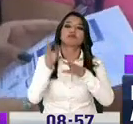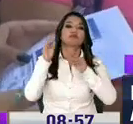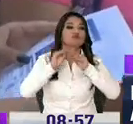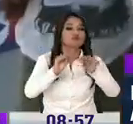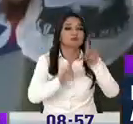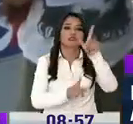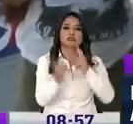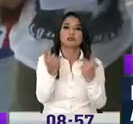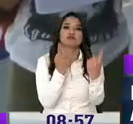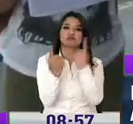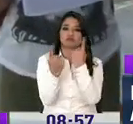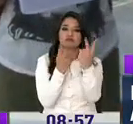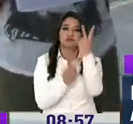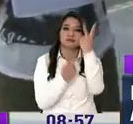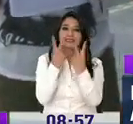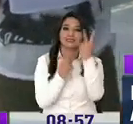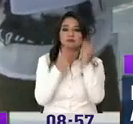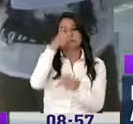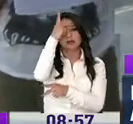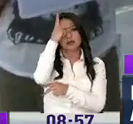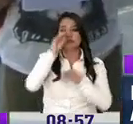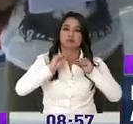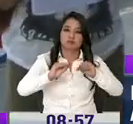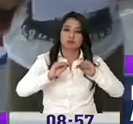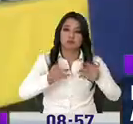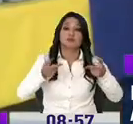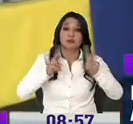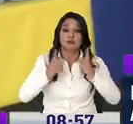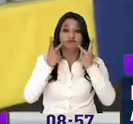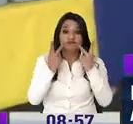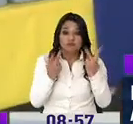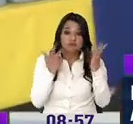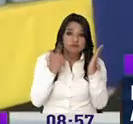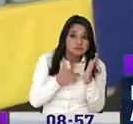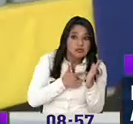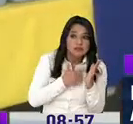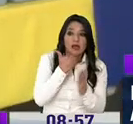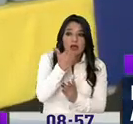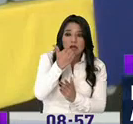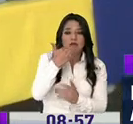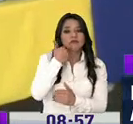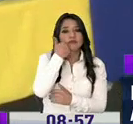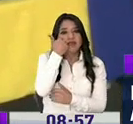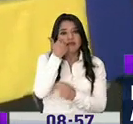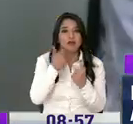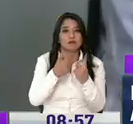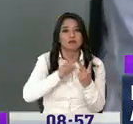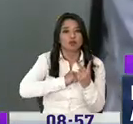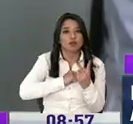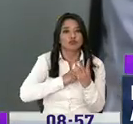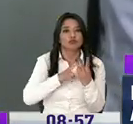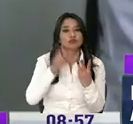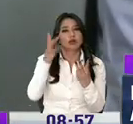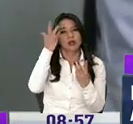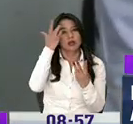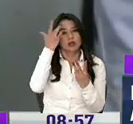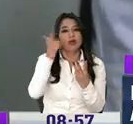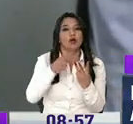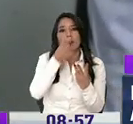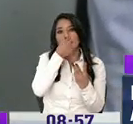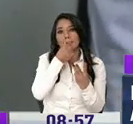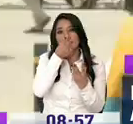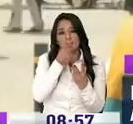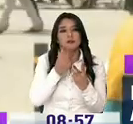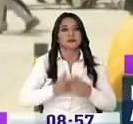visitantes que llegan del vecino país Perú. Asimismo, se observa si presentan síntomas como fiebre, tos, dolor de cabeza o